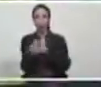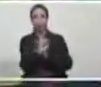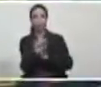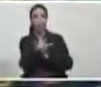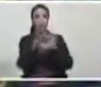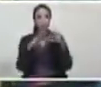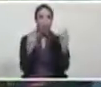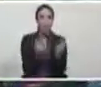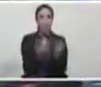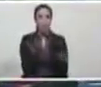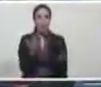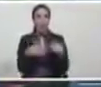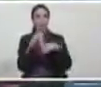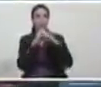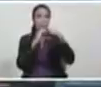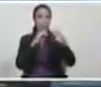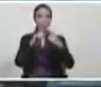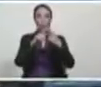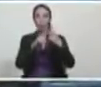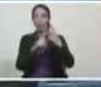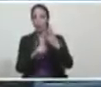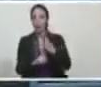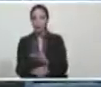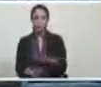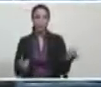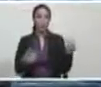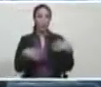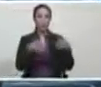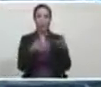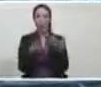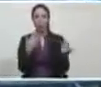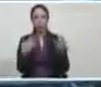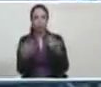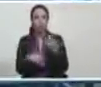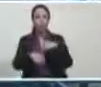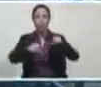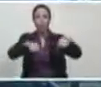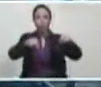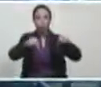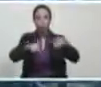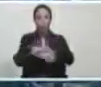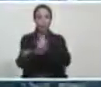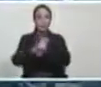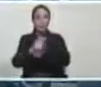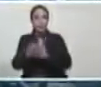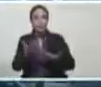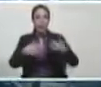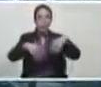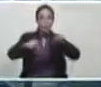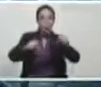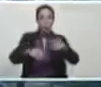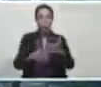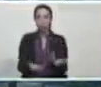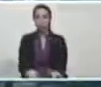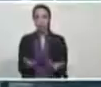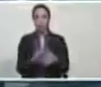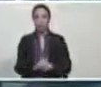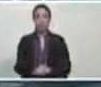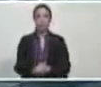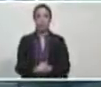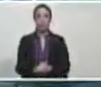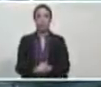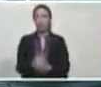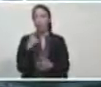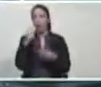familiar, para transporte público, para transporte colectivo, las motos que necesita nuestro pueblo, todos los vehículos